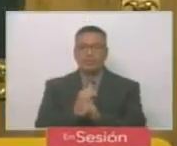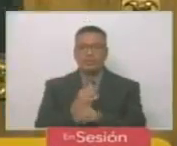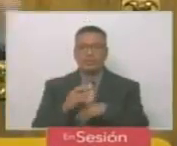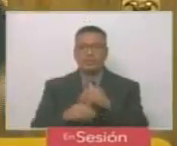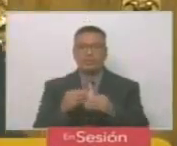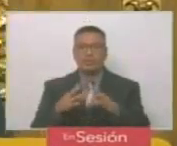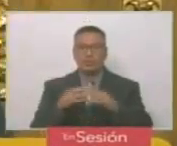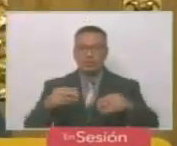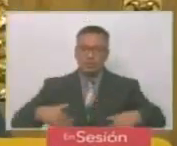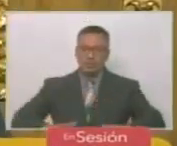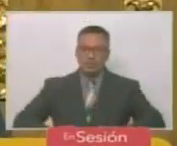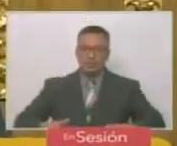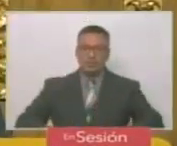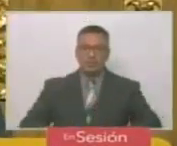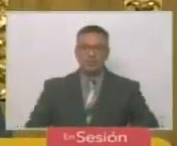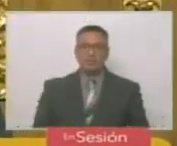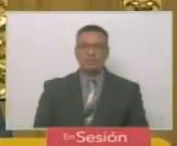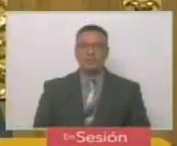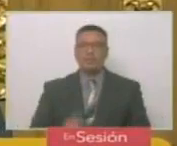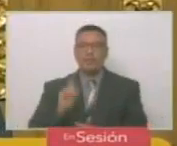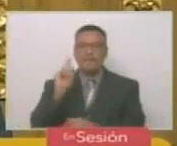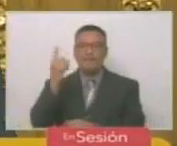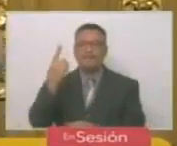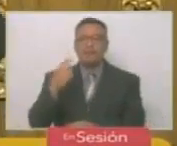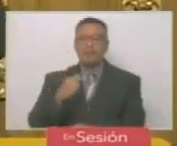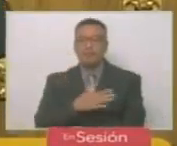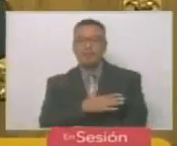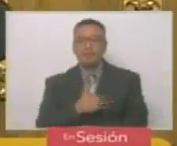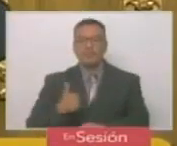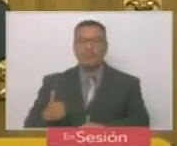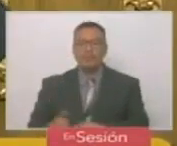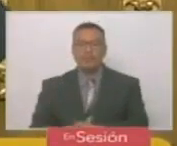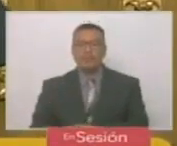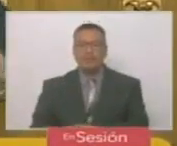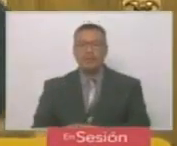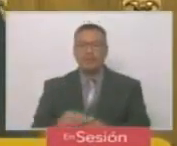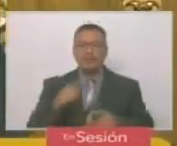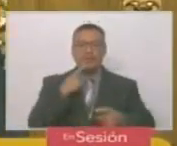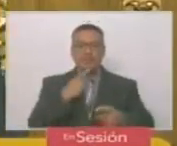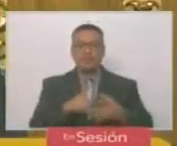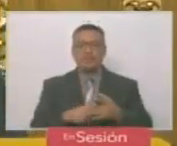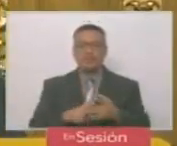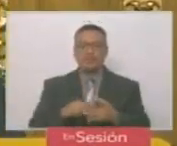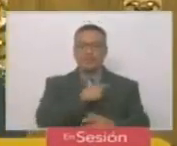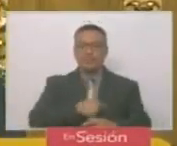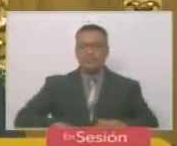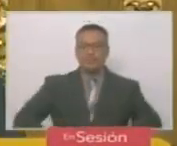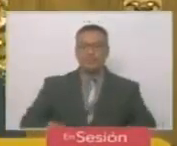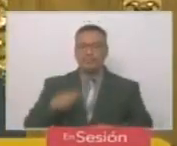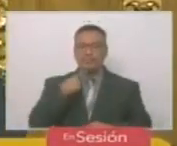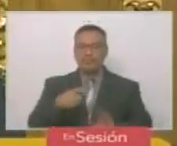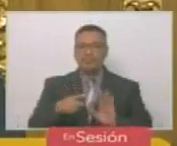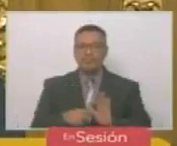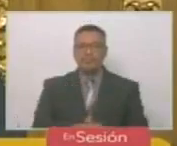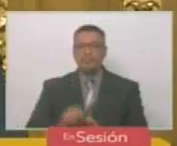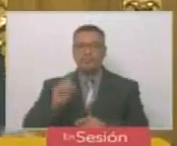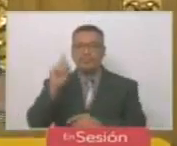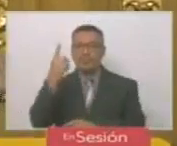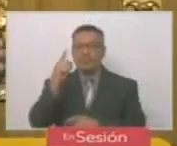mucho esfuerzo. Primero quiero decirle, señor presidente, que una de